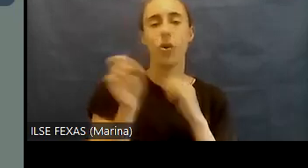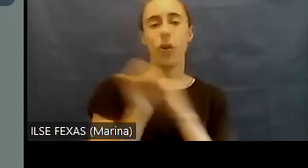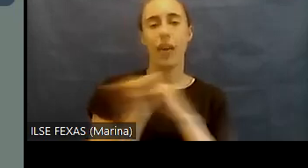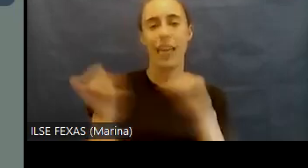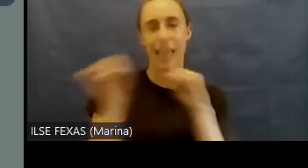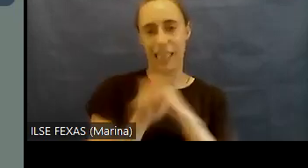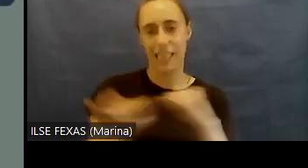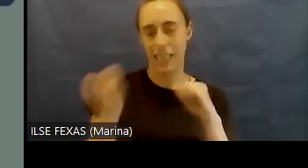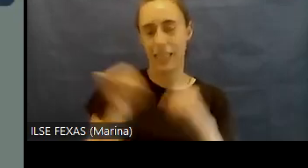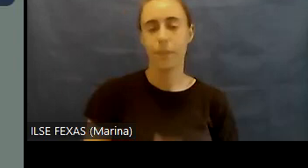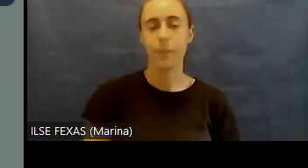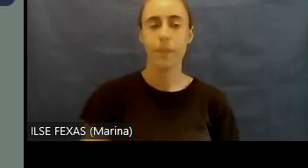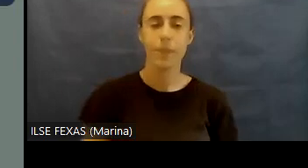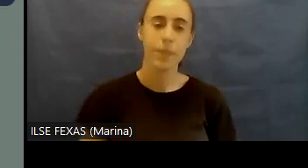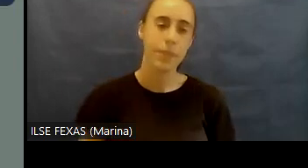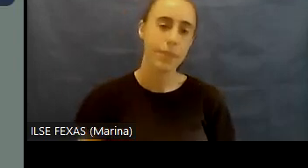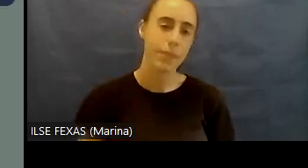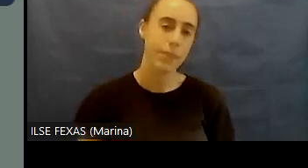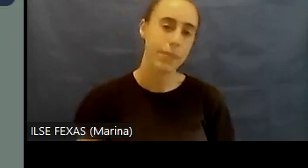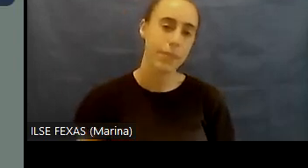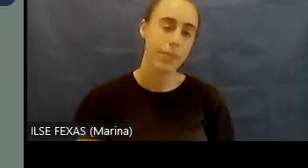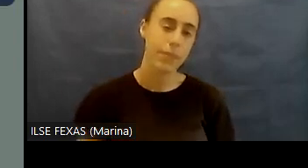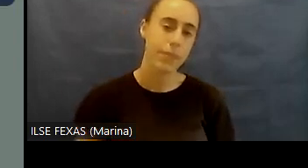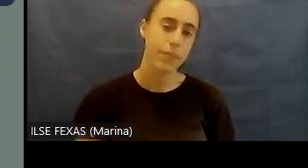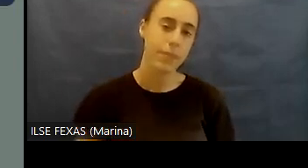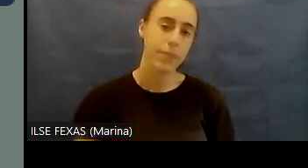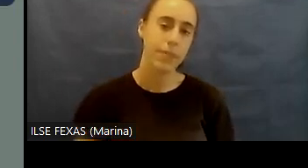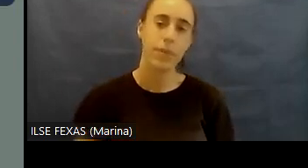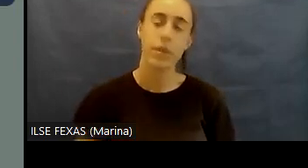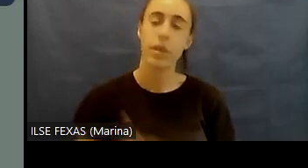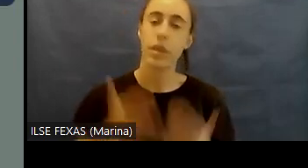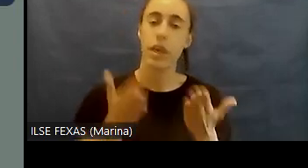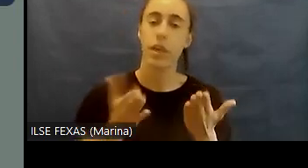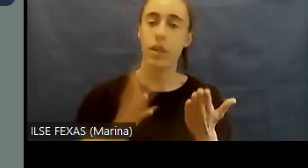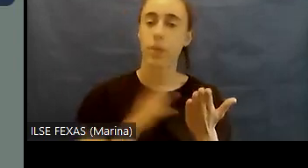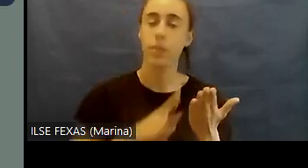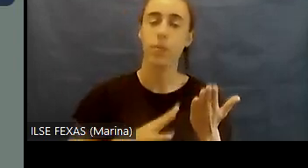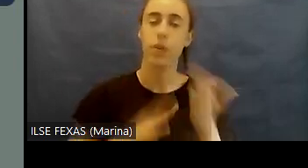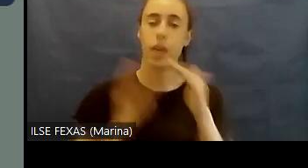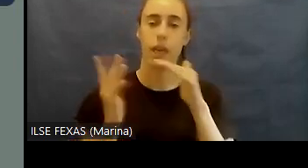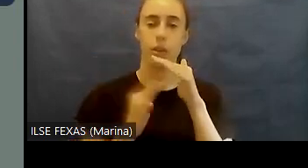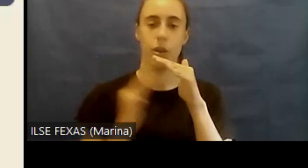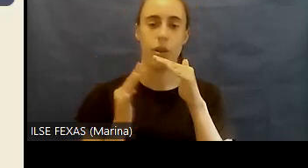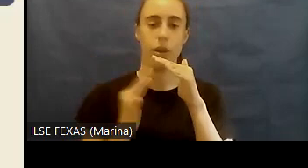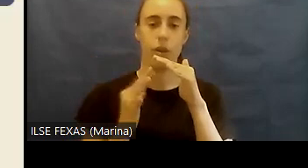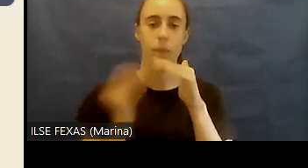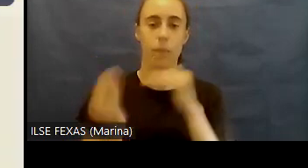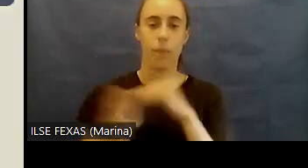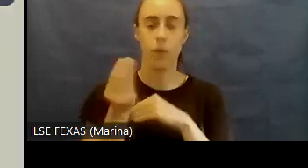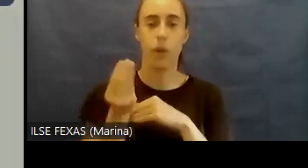efecto fibra, que puede venir también muy bien si queremos reponer la flora intestinal. Y